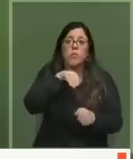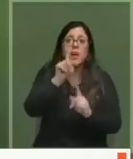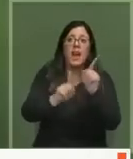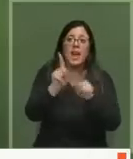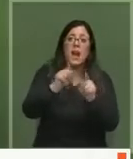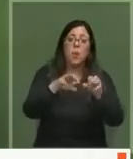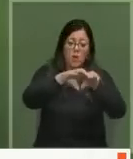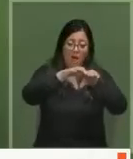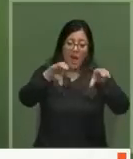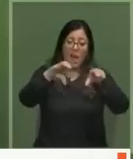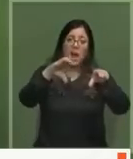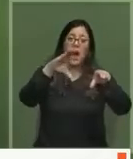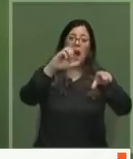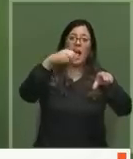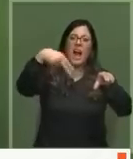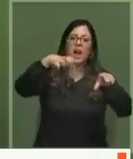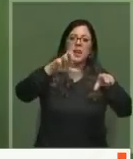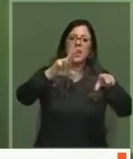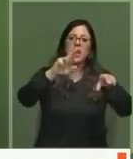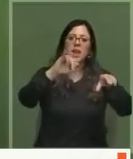cañerías.